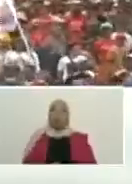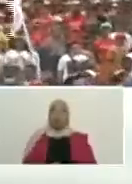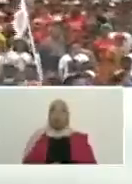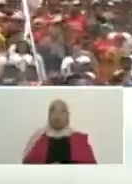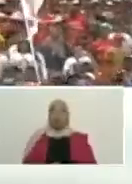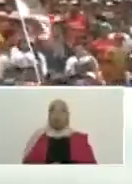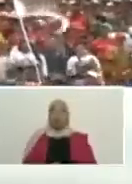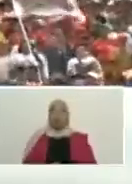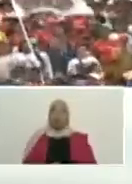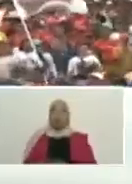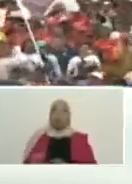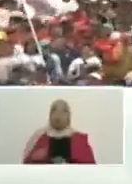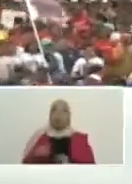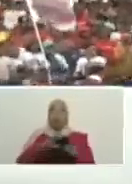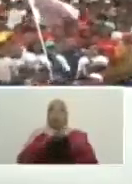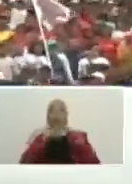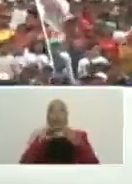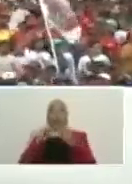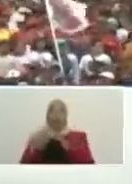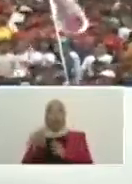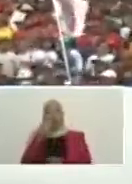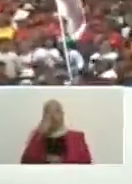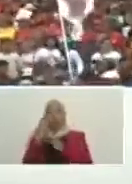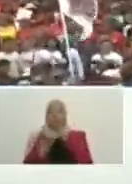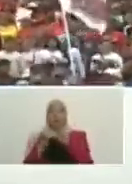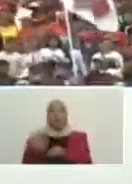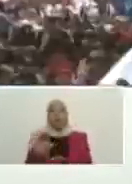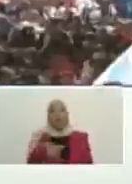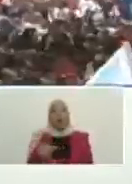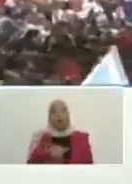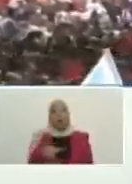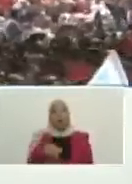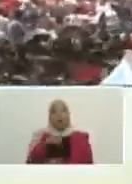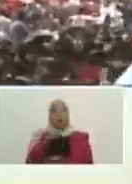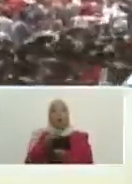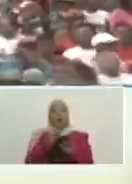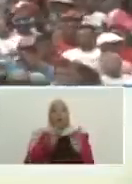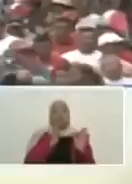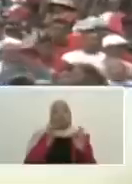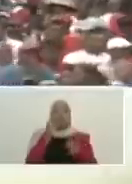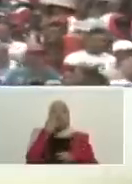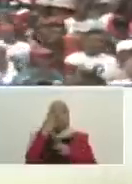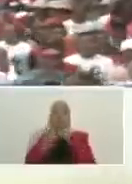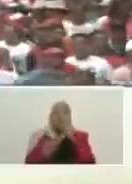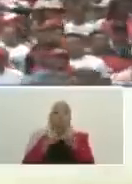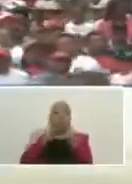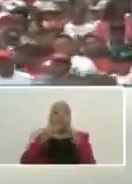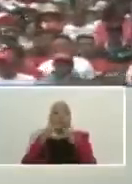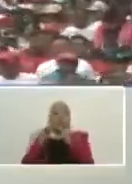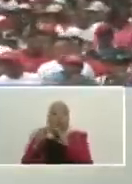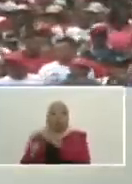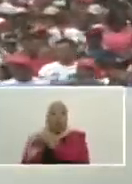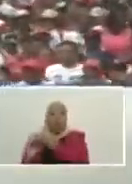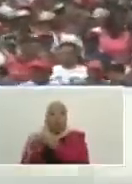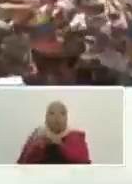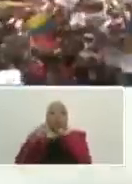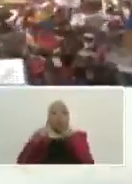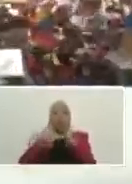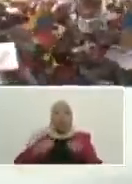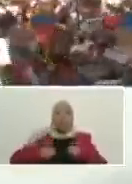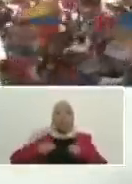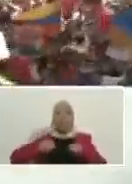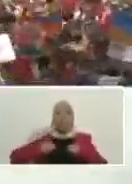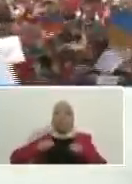Ahí vamos de barrio en barrio, de calle en calle, de bloque en bloque. Y nos tocó vivir.